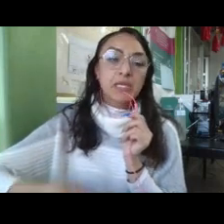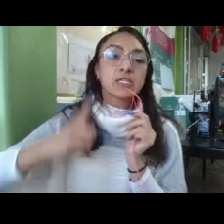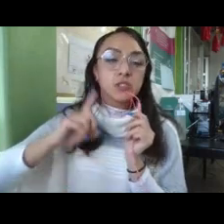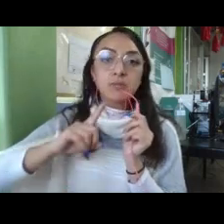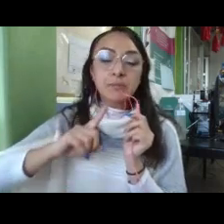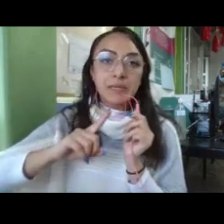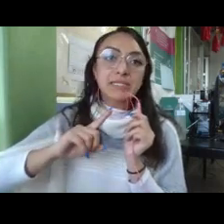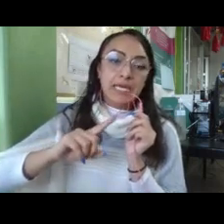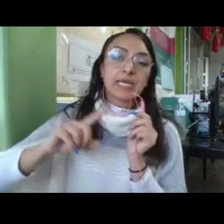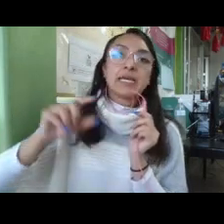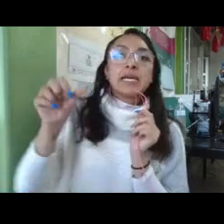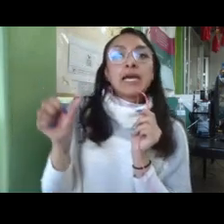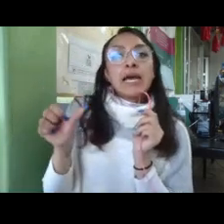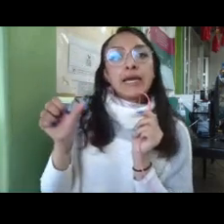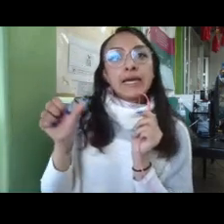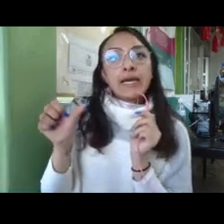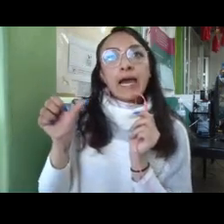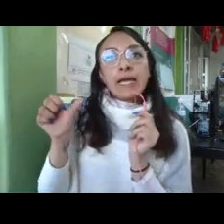papás. Son papás que